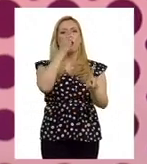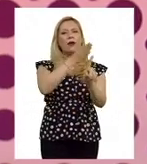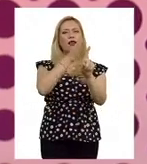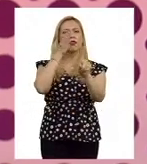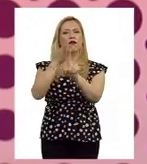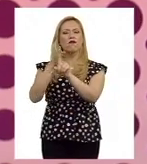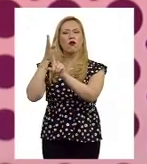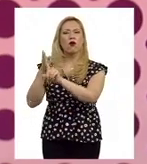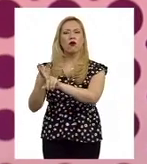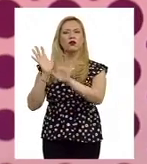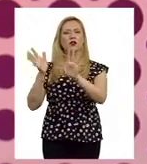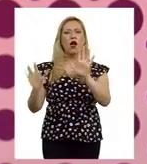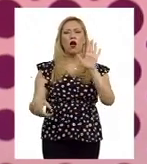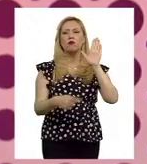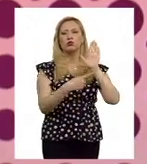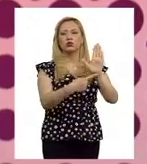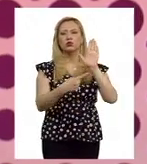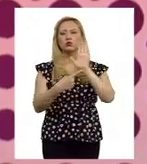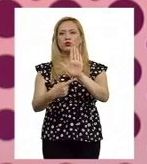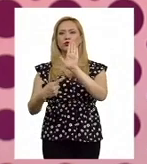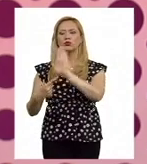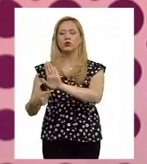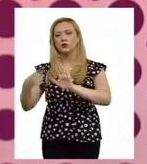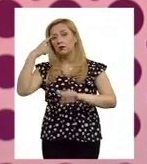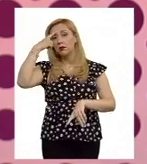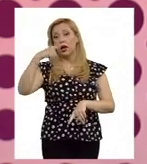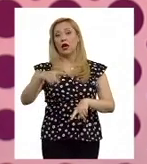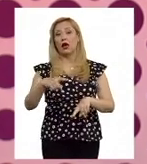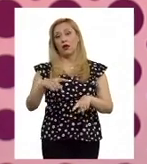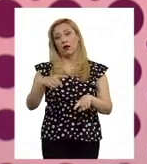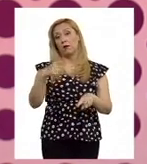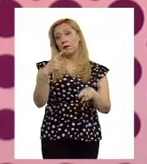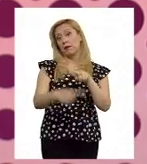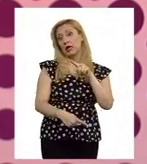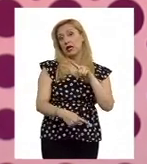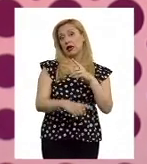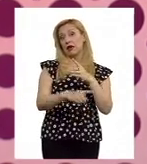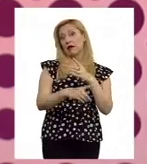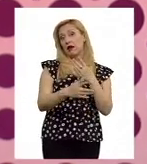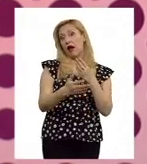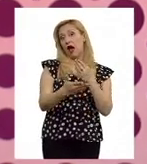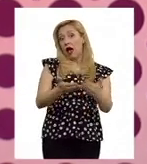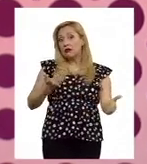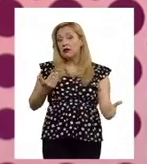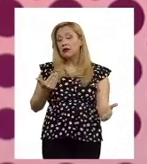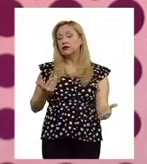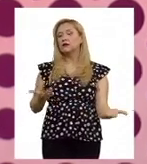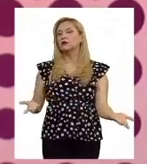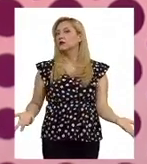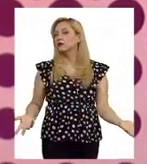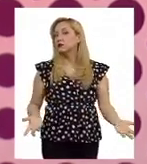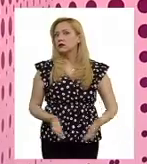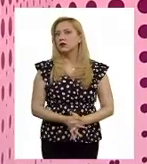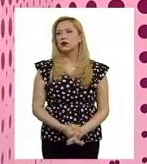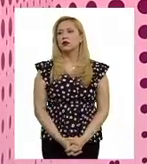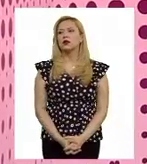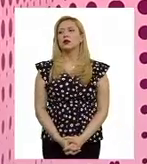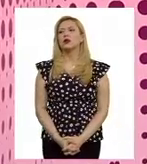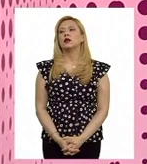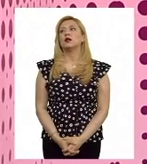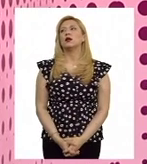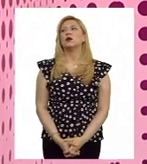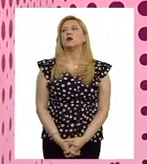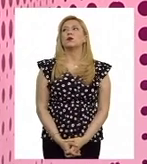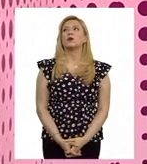están marcando en la materia, previendo, ¿no? lo que Viviana pone sobre la mesa? Sí,